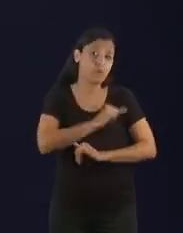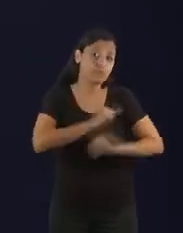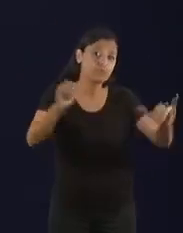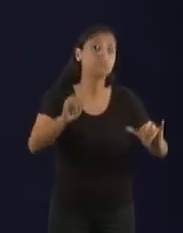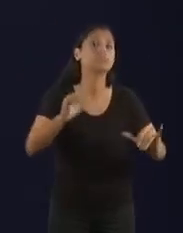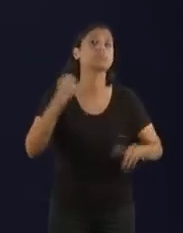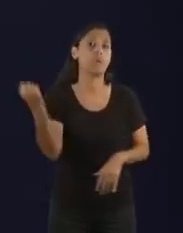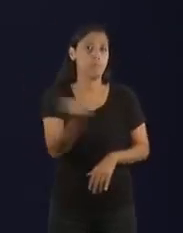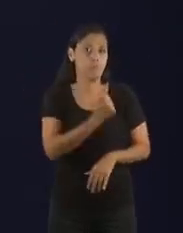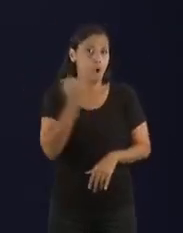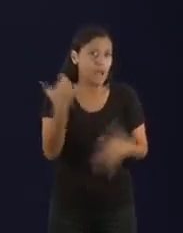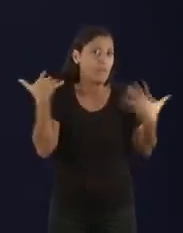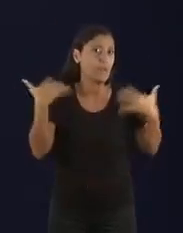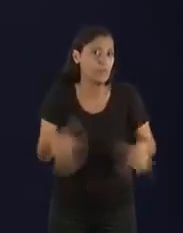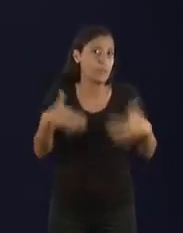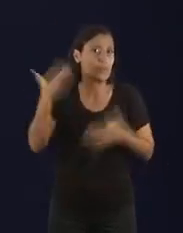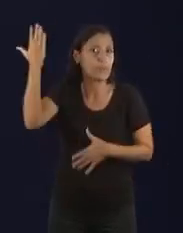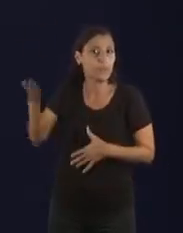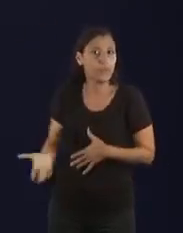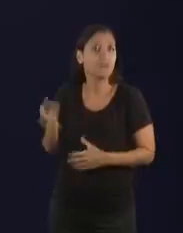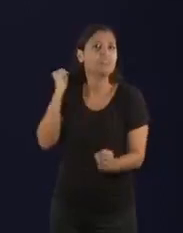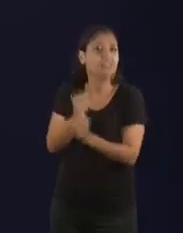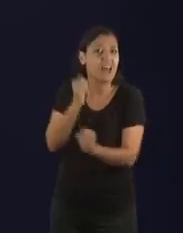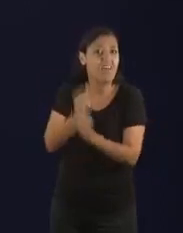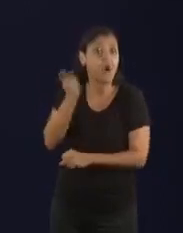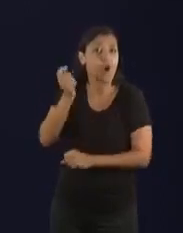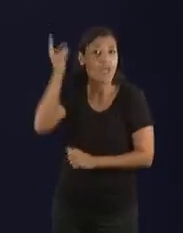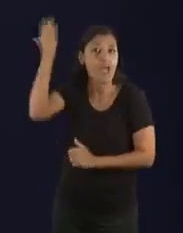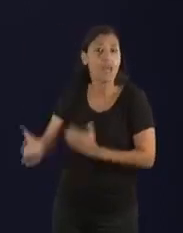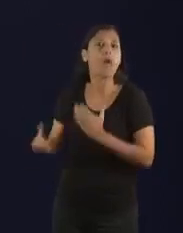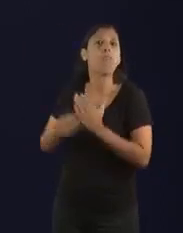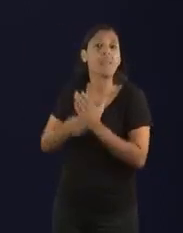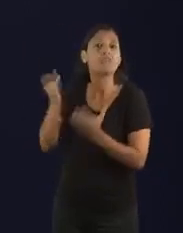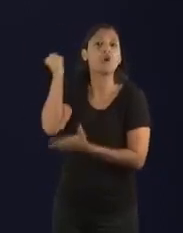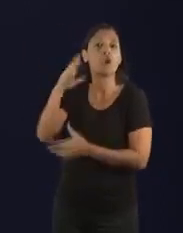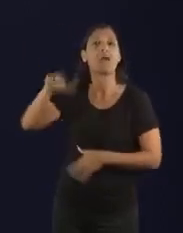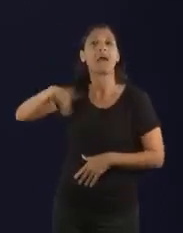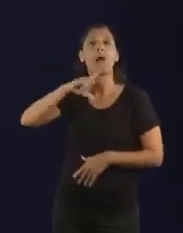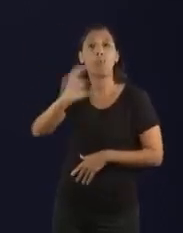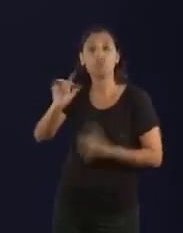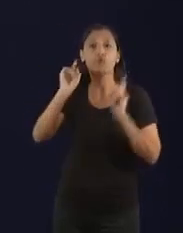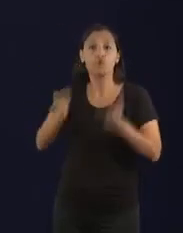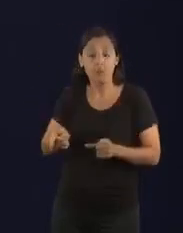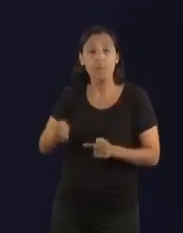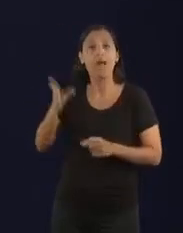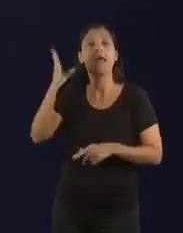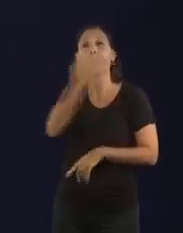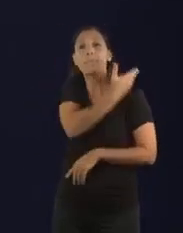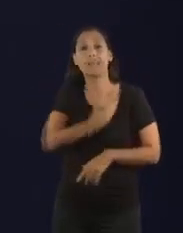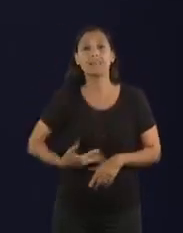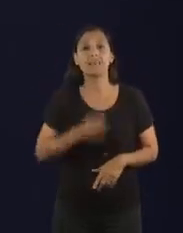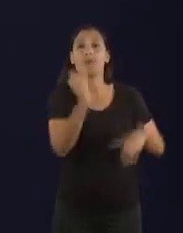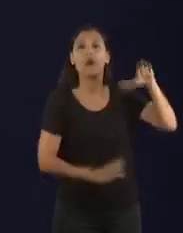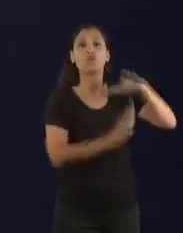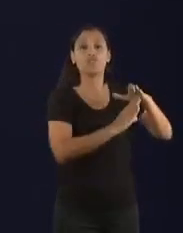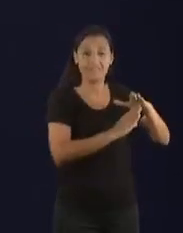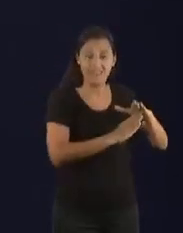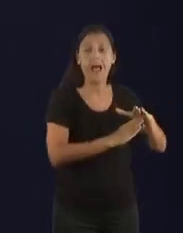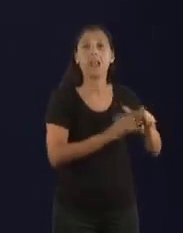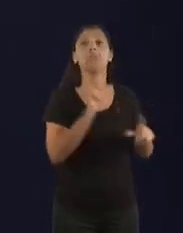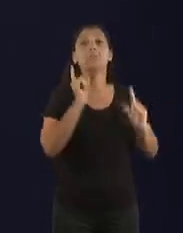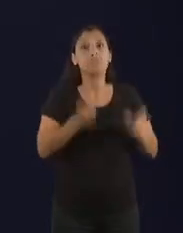el magnífico trabajo del ministro de economía Luis caputo del presidente del Banco Central Santiago bausili y